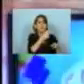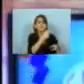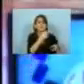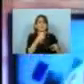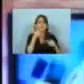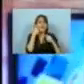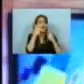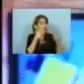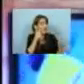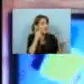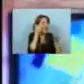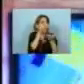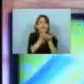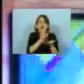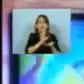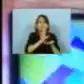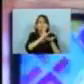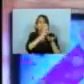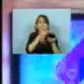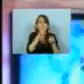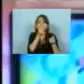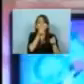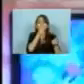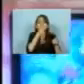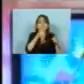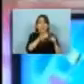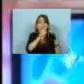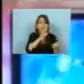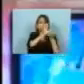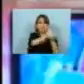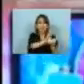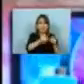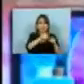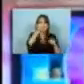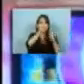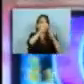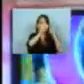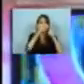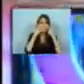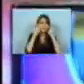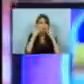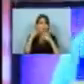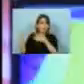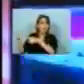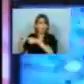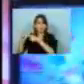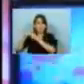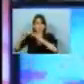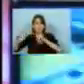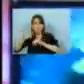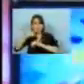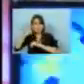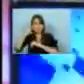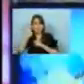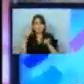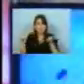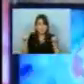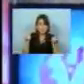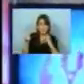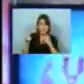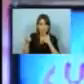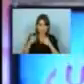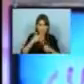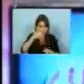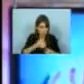llamando del 13, que te ofrecen todo, que Marcelo te quiere, es darte una gran mano con Susana. Porque seguramente, como sos así, estás tironeando, que esa